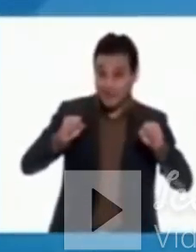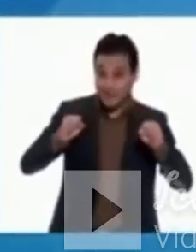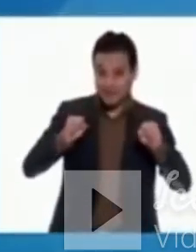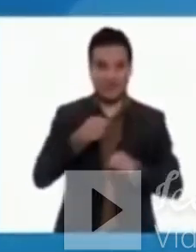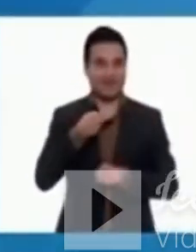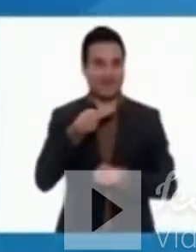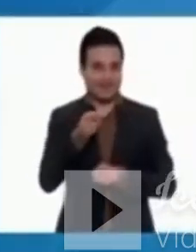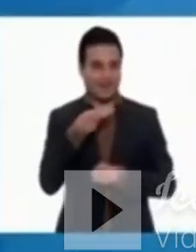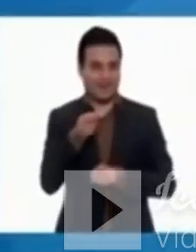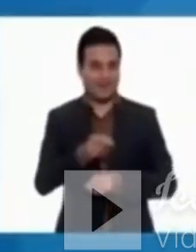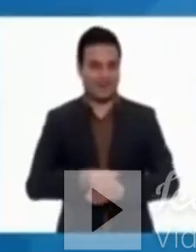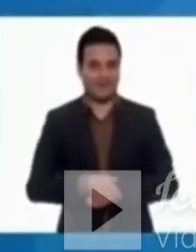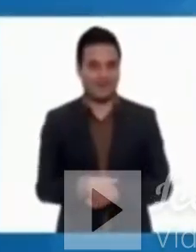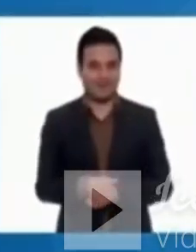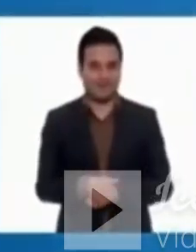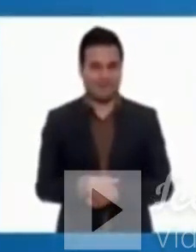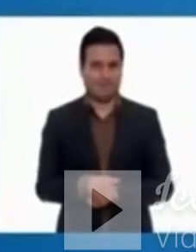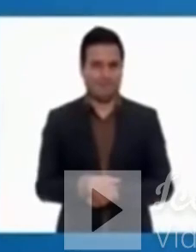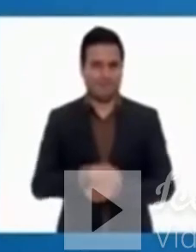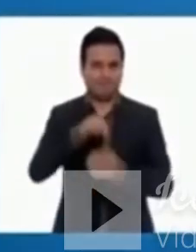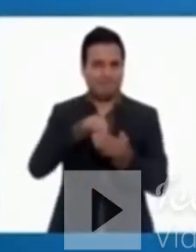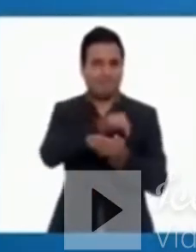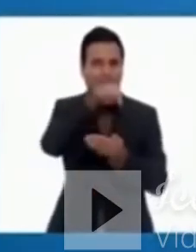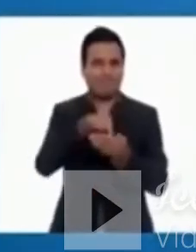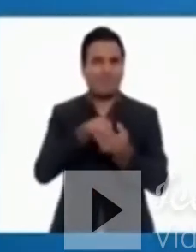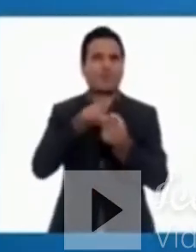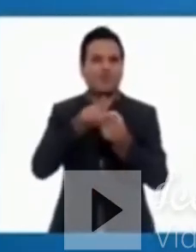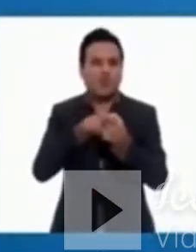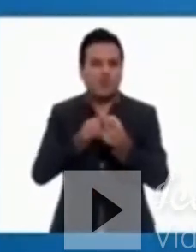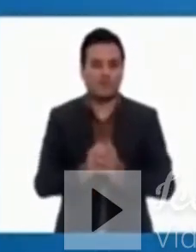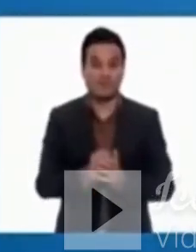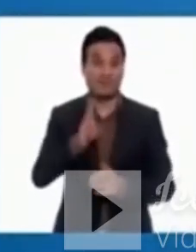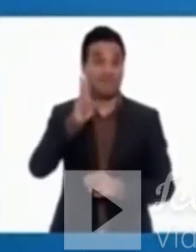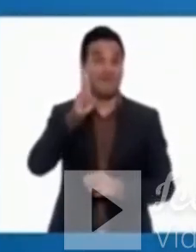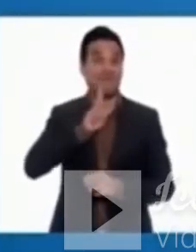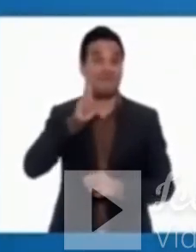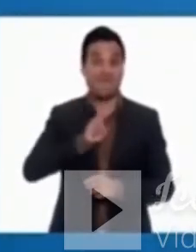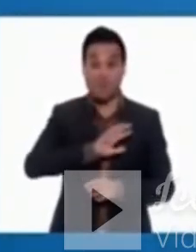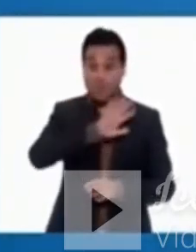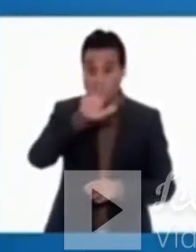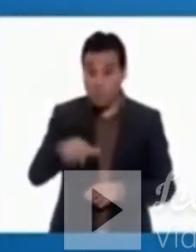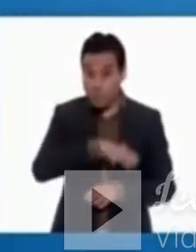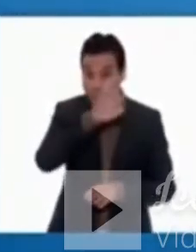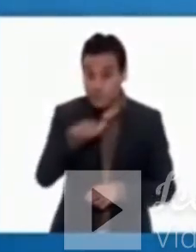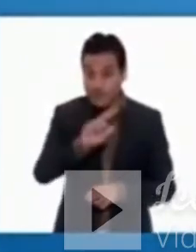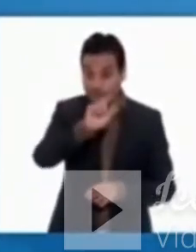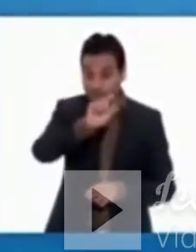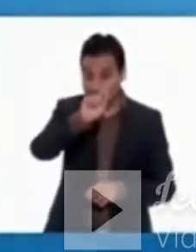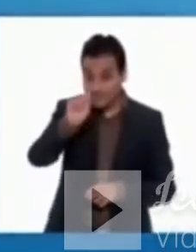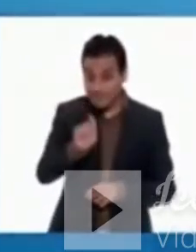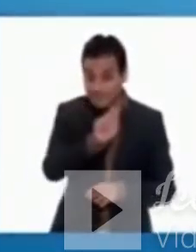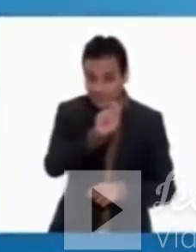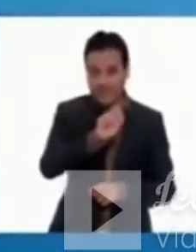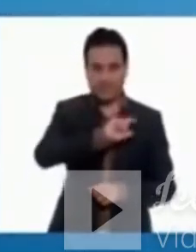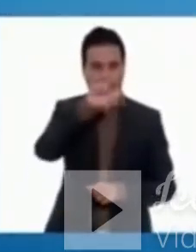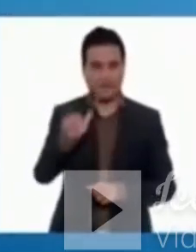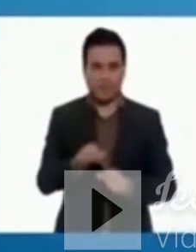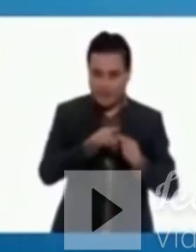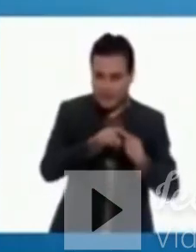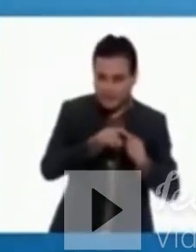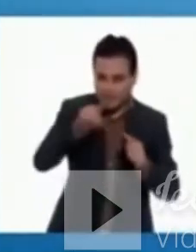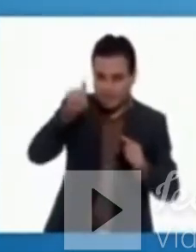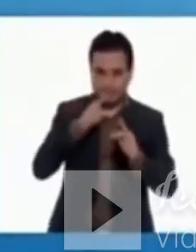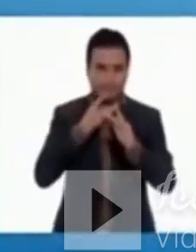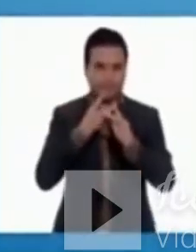restaurante. Vamos a ubicar estos lugares en el mapa y después utilizaremos la escala para determinar qué tan lejos quedan de su